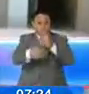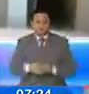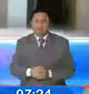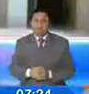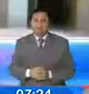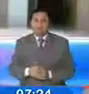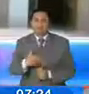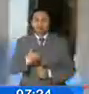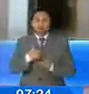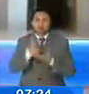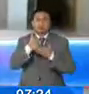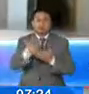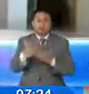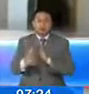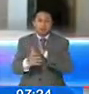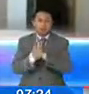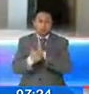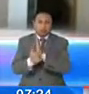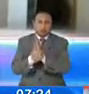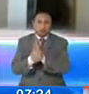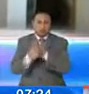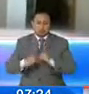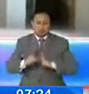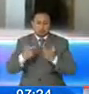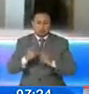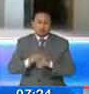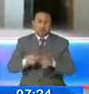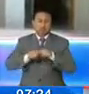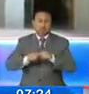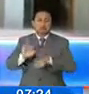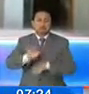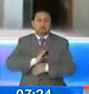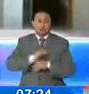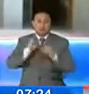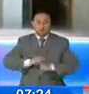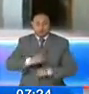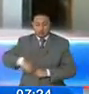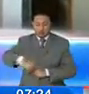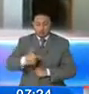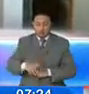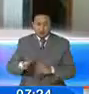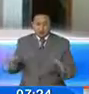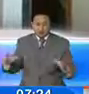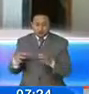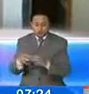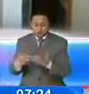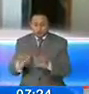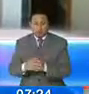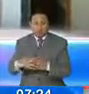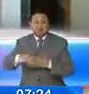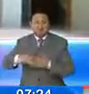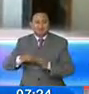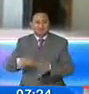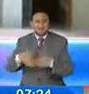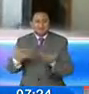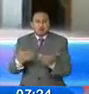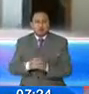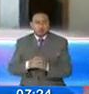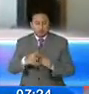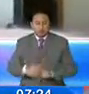les ayudamos con capacitaciones y asistencia técnica para que ellos cuenten con herramientas, una guía de cómo tienen que